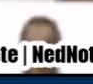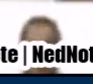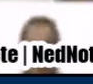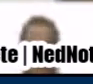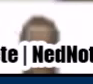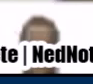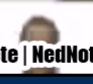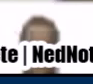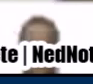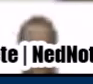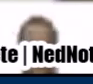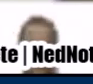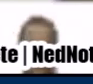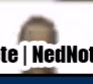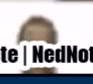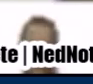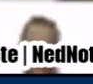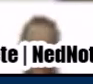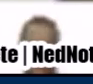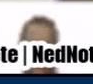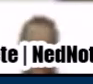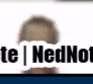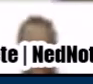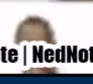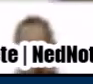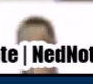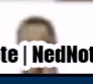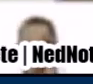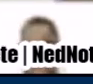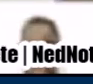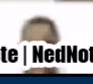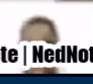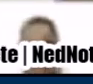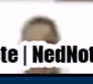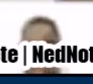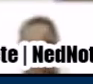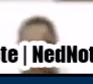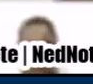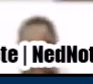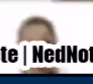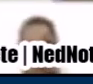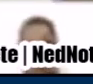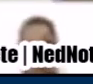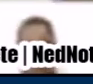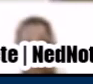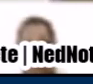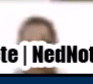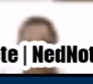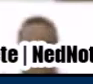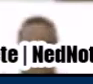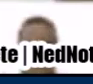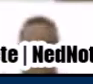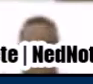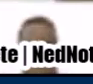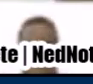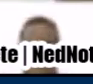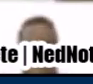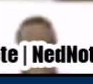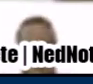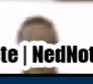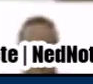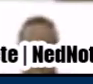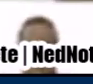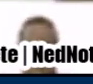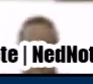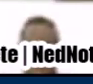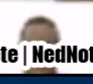es la verdad, porque saben que de ganar una elección competitiva, saben los resultados, sucedió en el 2015. Y por eso hoy la que usurpa